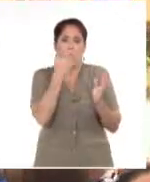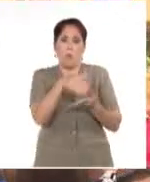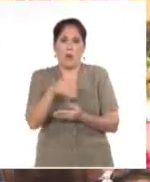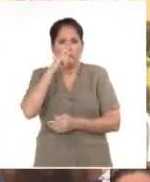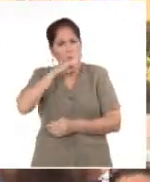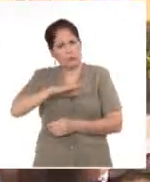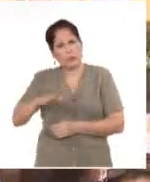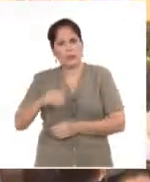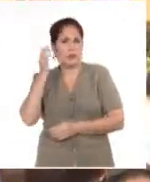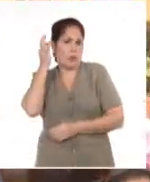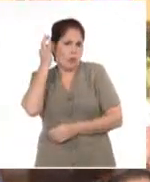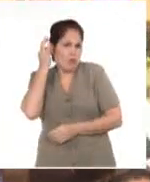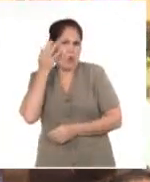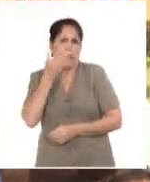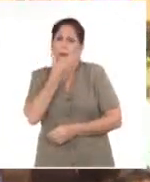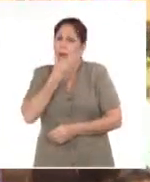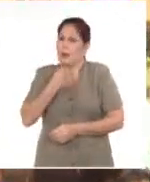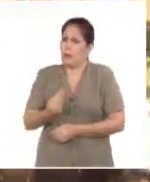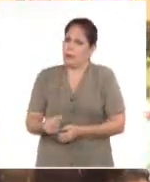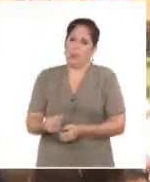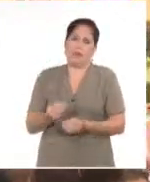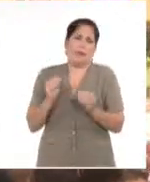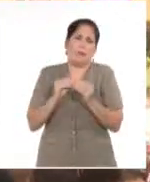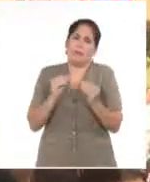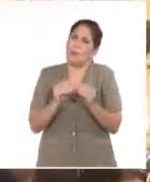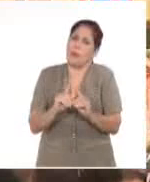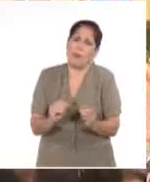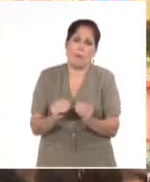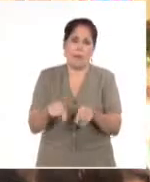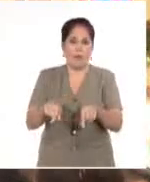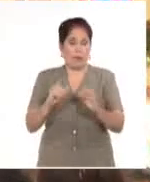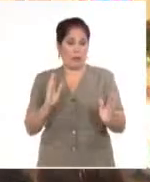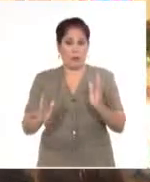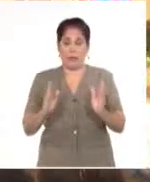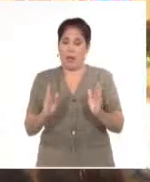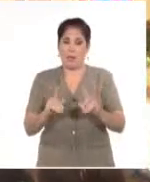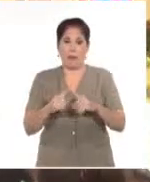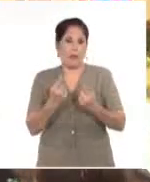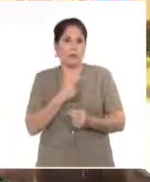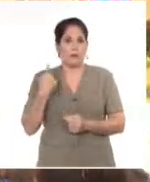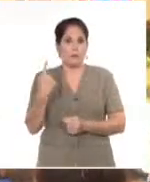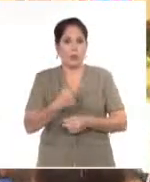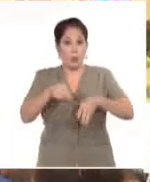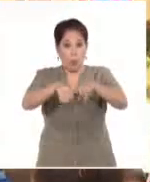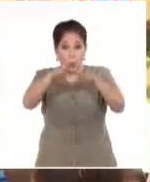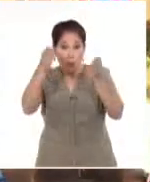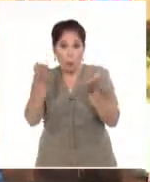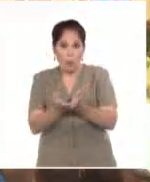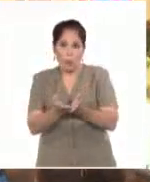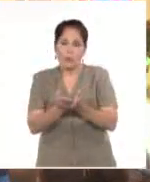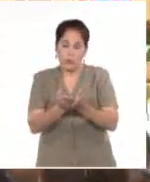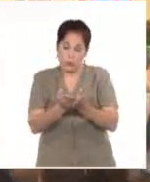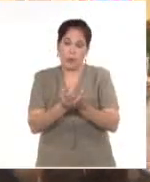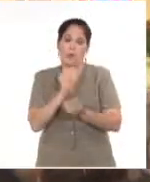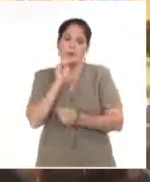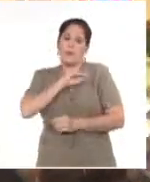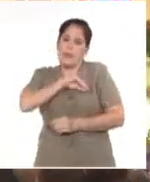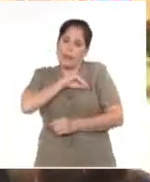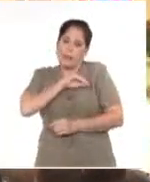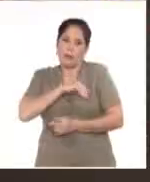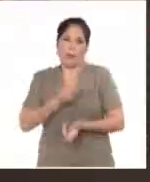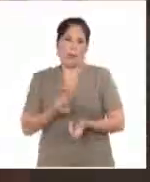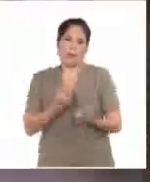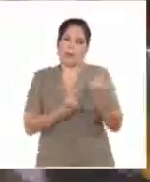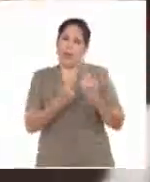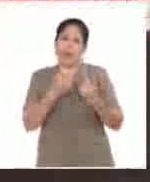niños, mujeres. No, nada lo justifica, y todo el que tenga en el mundo un poquito de sentimiento,